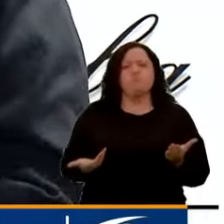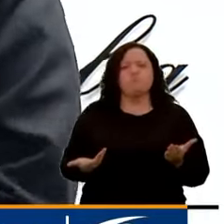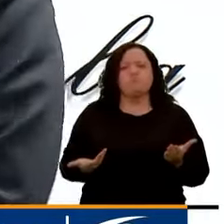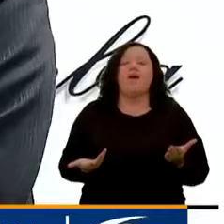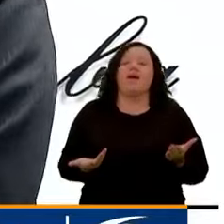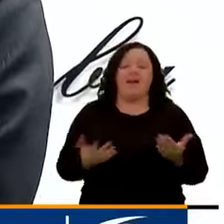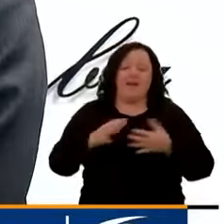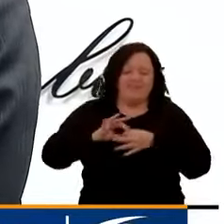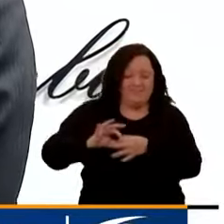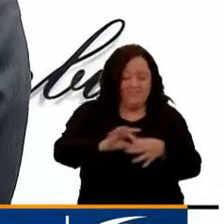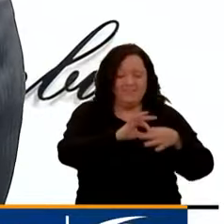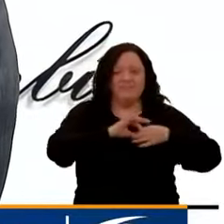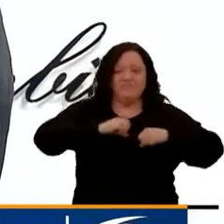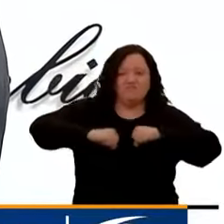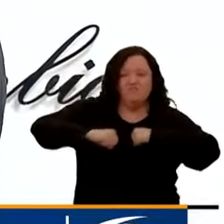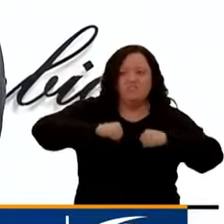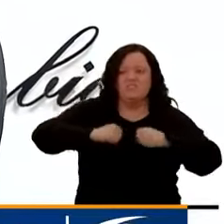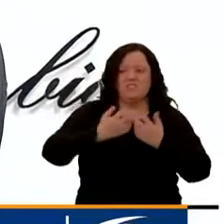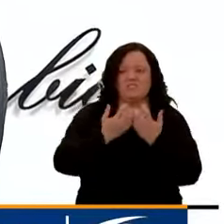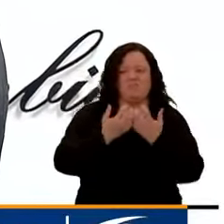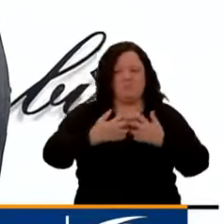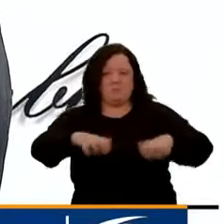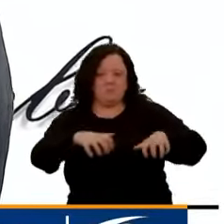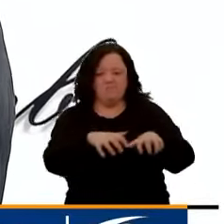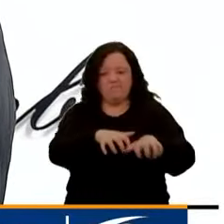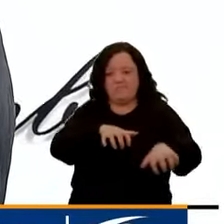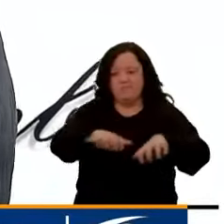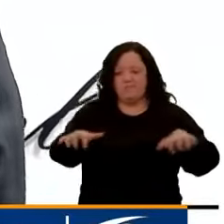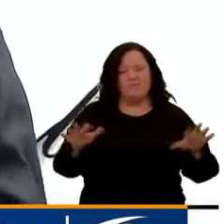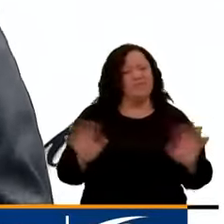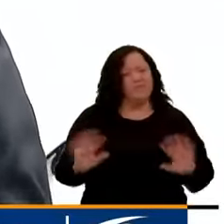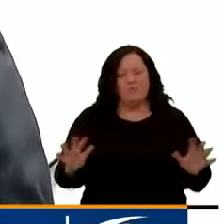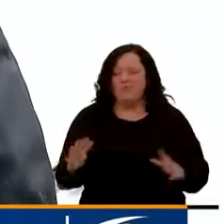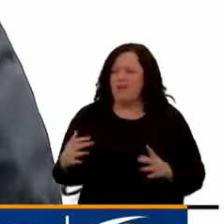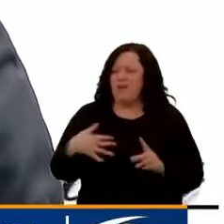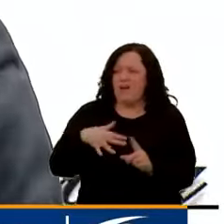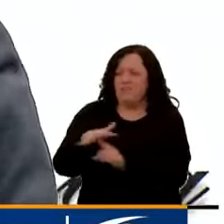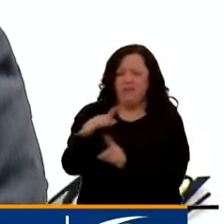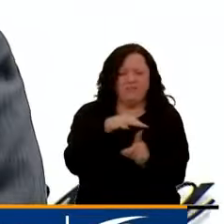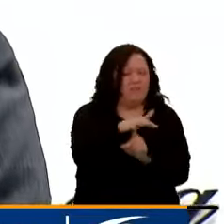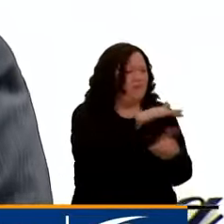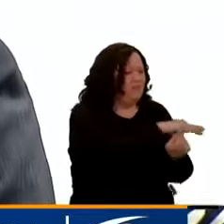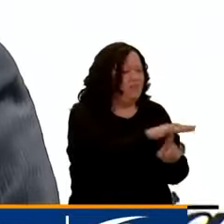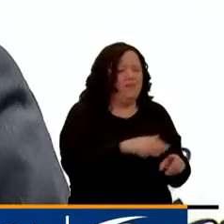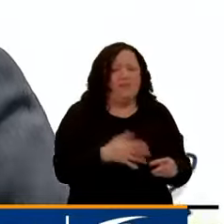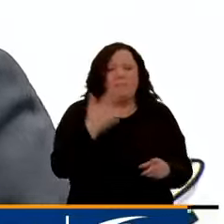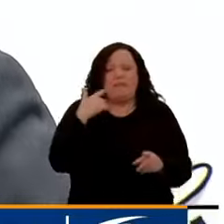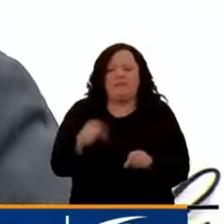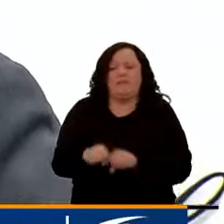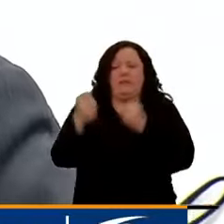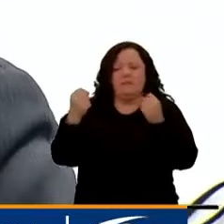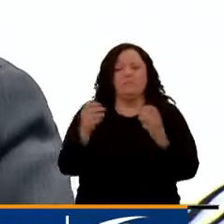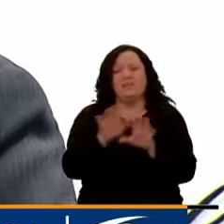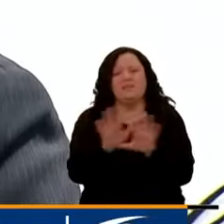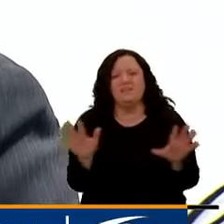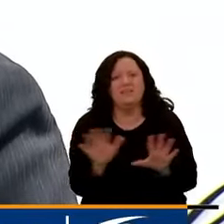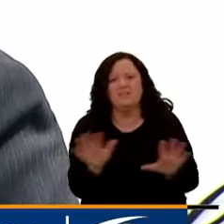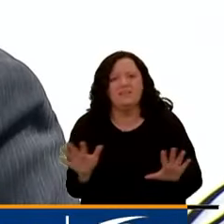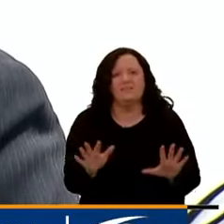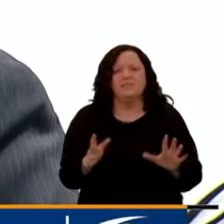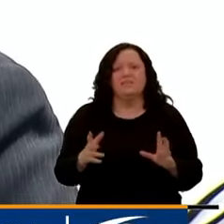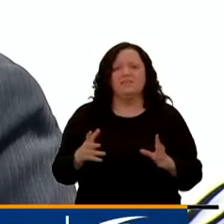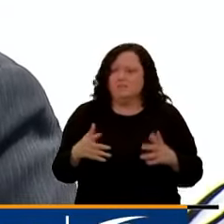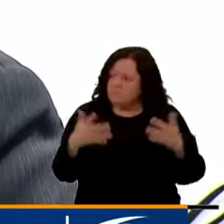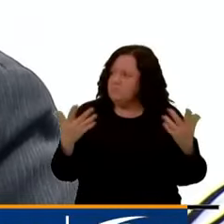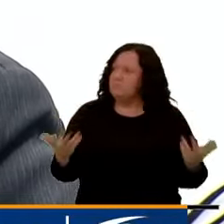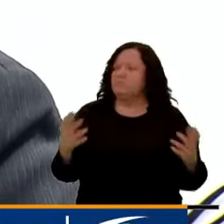no más divisiones, nos estamos haciendo mucho daño, no nos hagamos más daño. ¿Por qué no nos ponemos